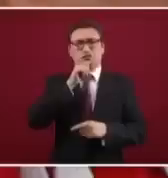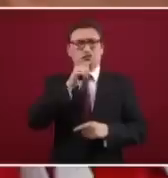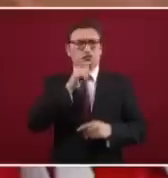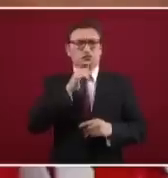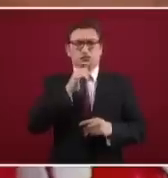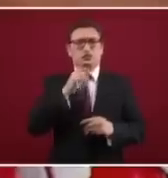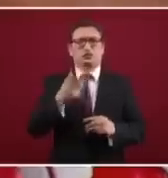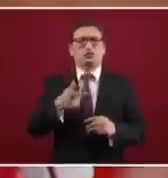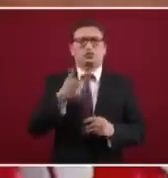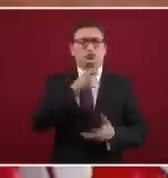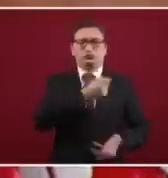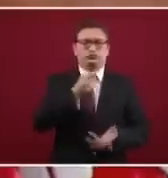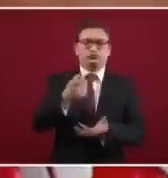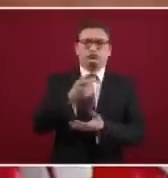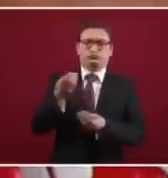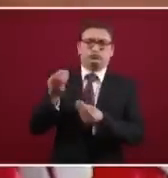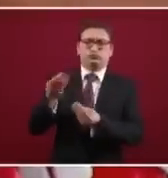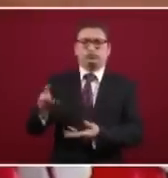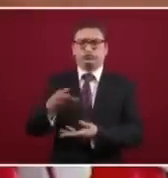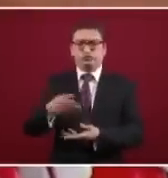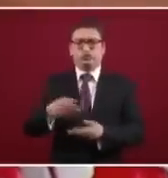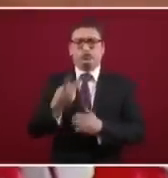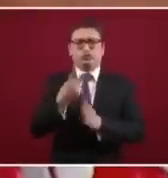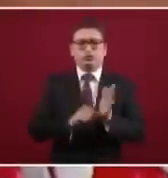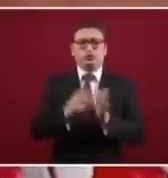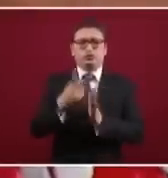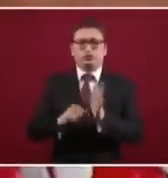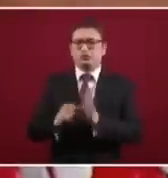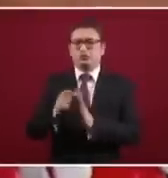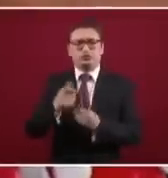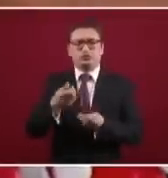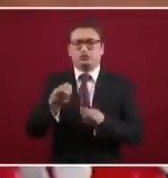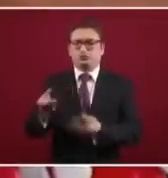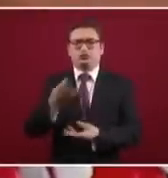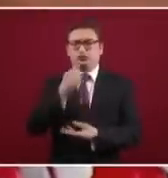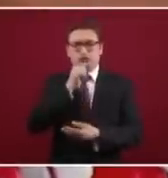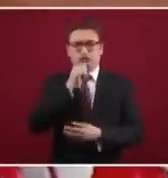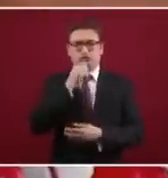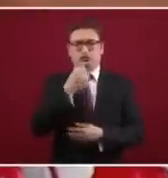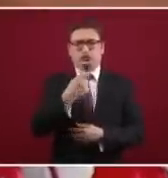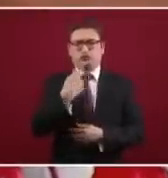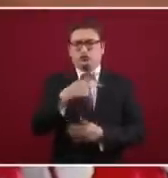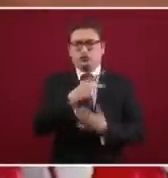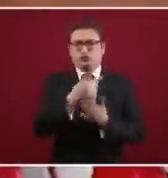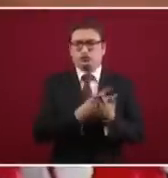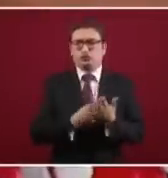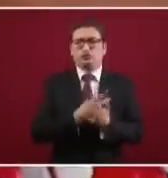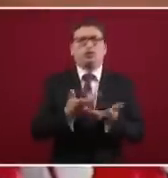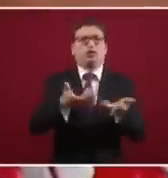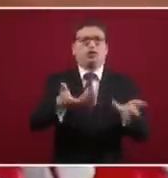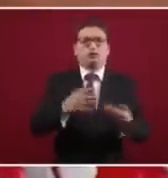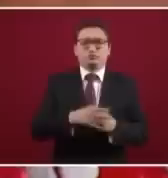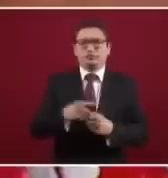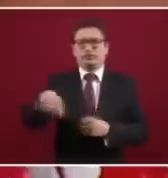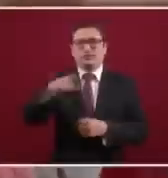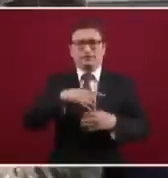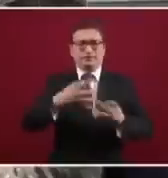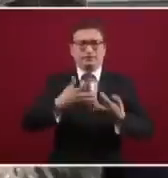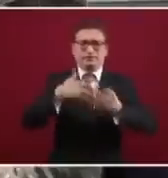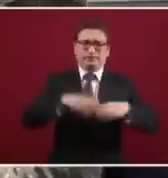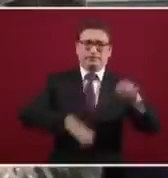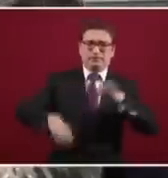el presupuesto que usted les otorga bimestralmente de su proyecto de gobierno. ¿Qué van a hacer con estas empresas,